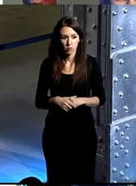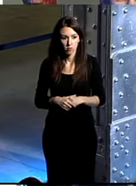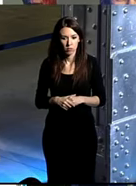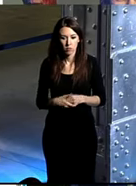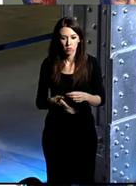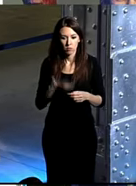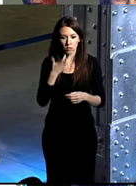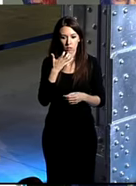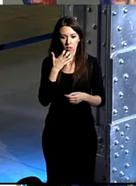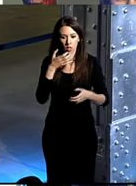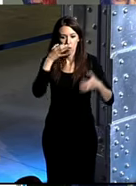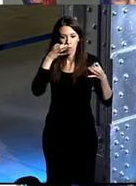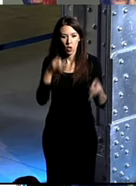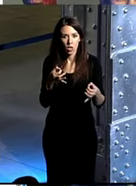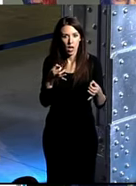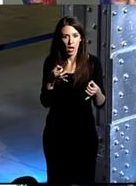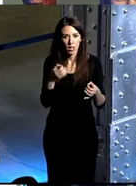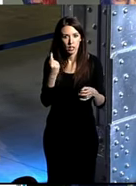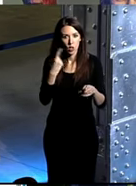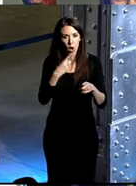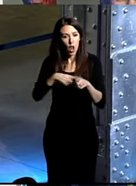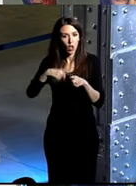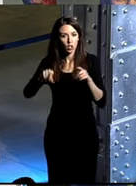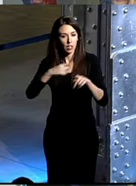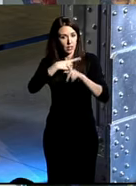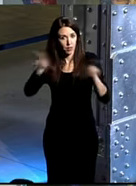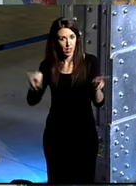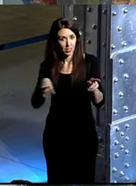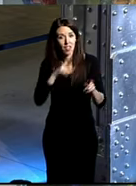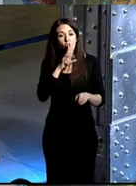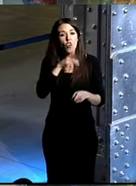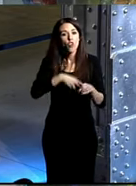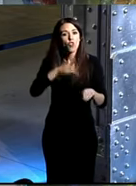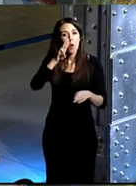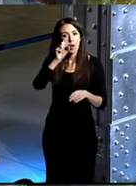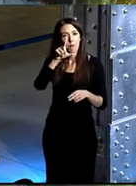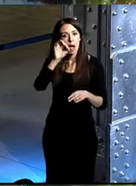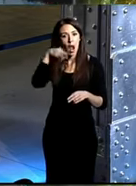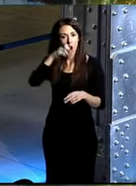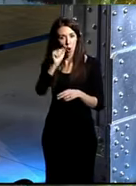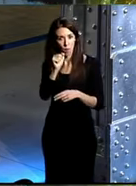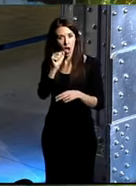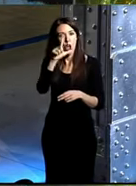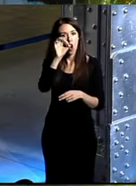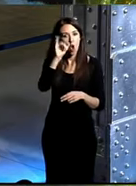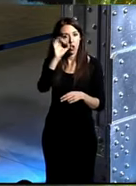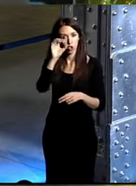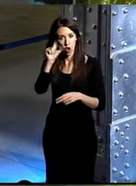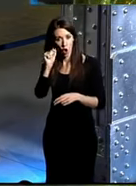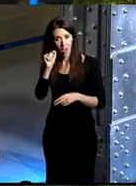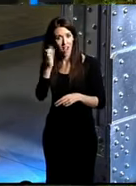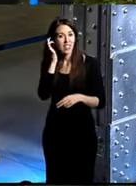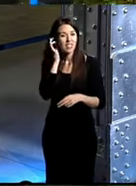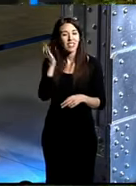ejemplos reales en el mundo de gente que está haciendo las cosas distintas. Esta nena se llama Paloma Noyola Bueno y es una chica